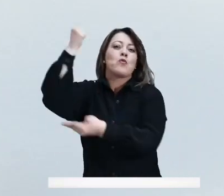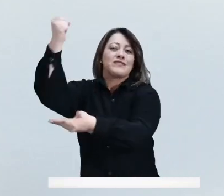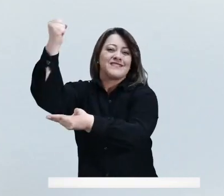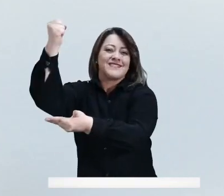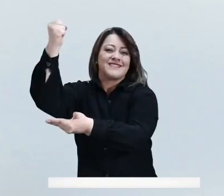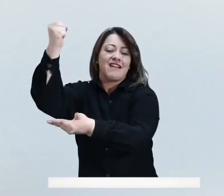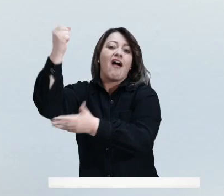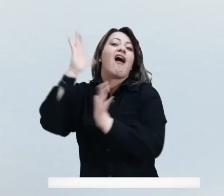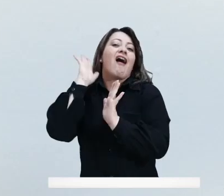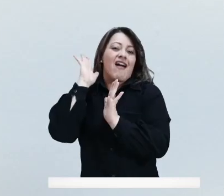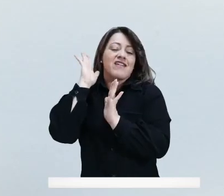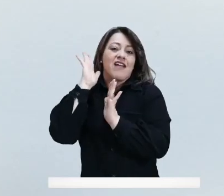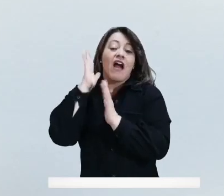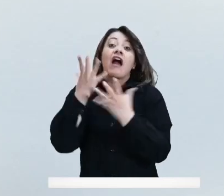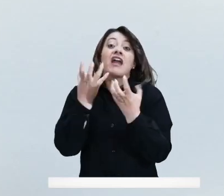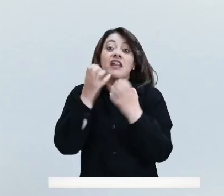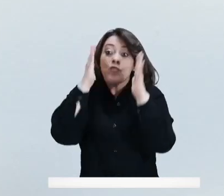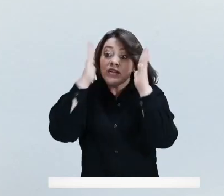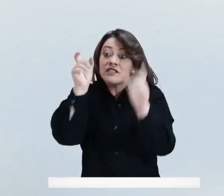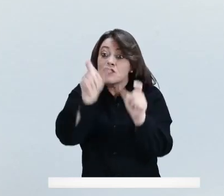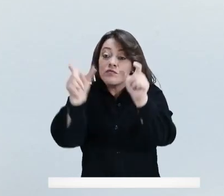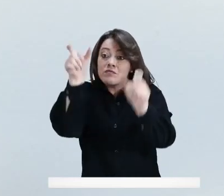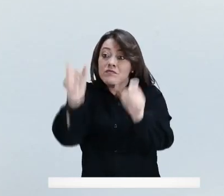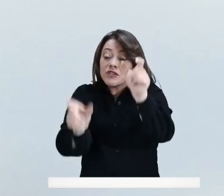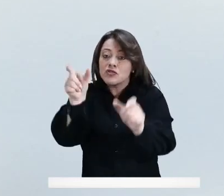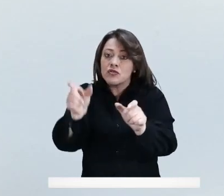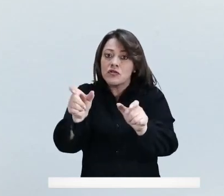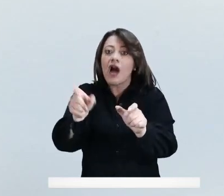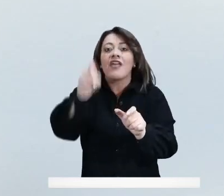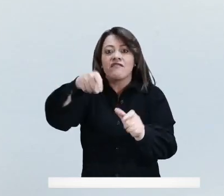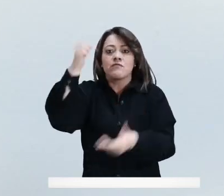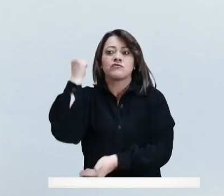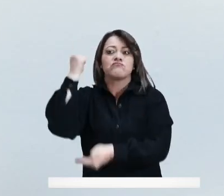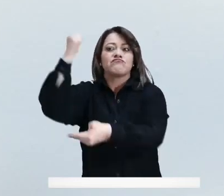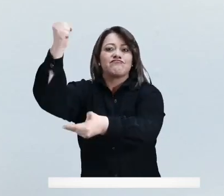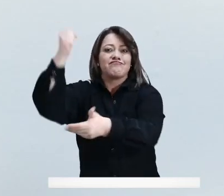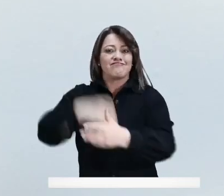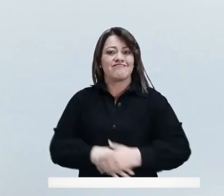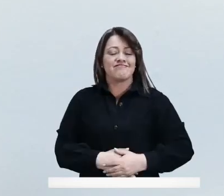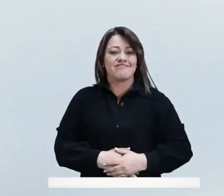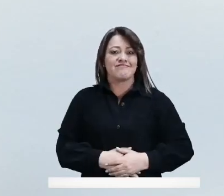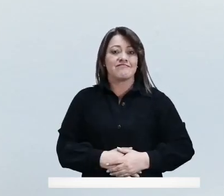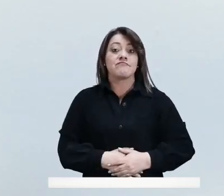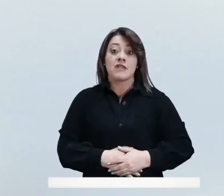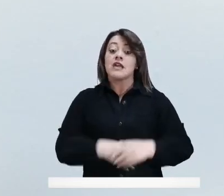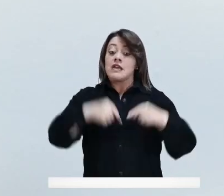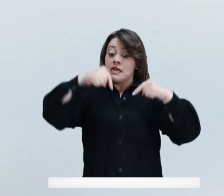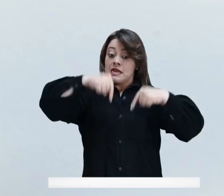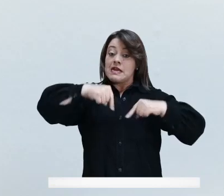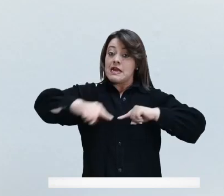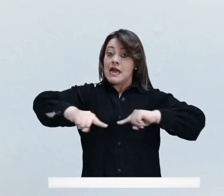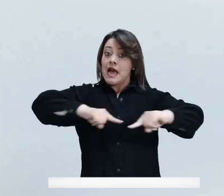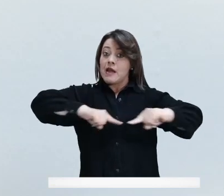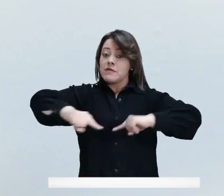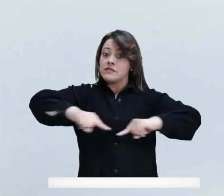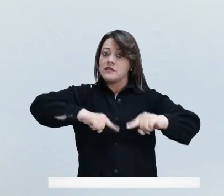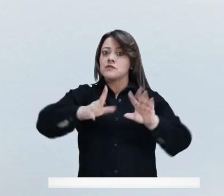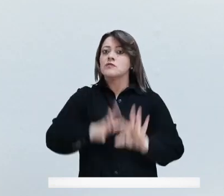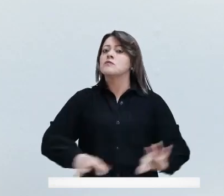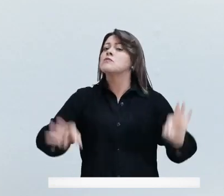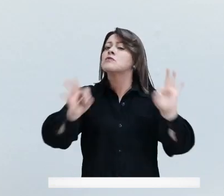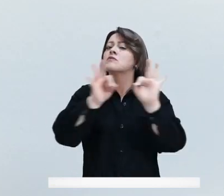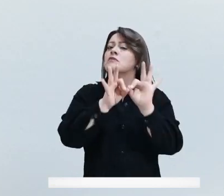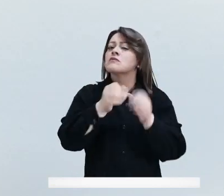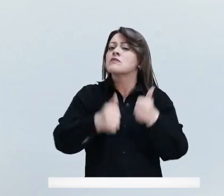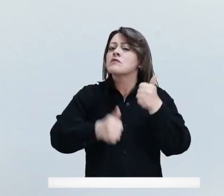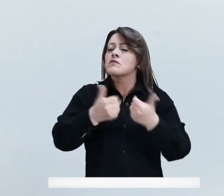alguna población, pues hay que dejarle recursos y herramientas. Ahora se logró en este periodo, en esta administración, algo muy